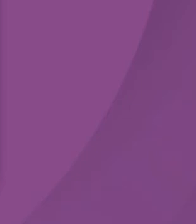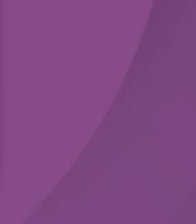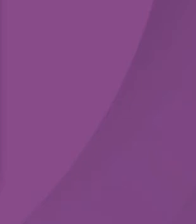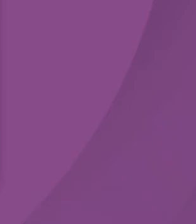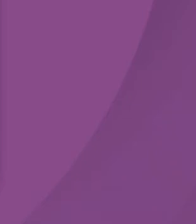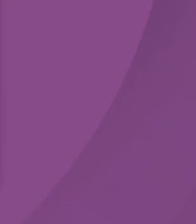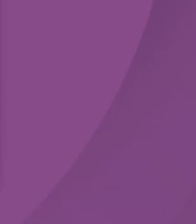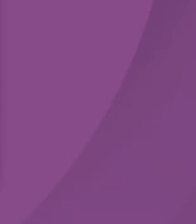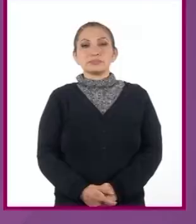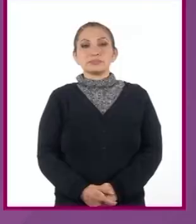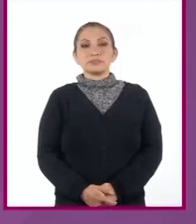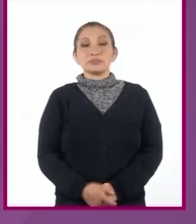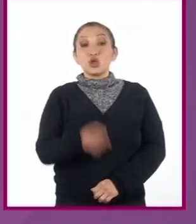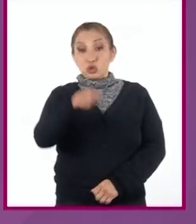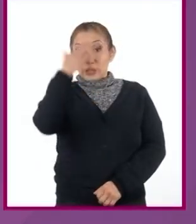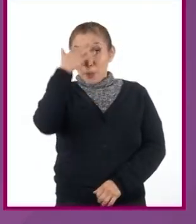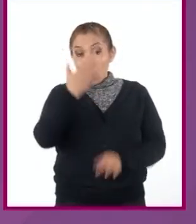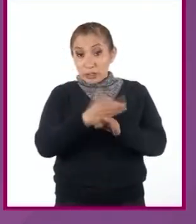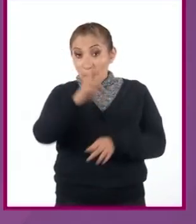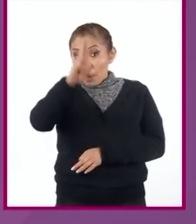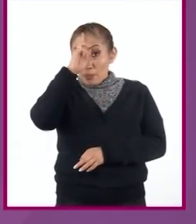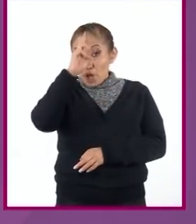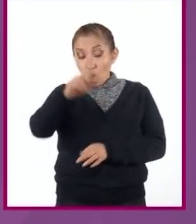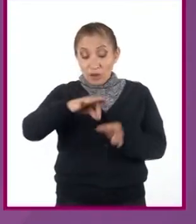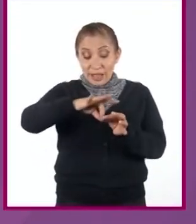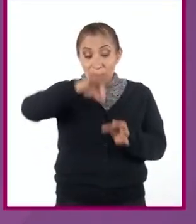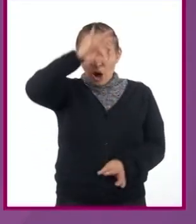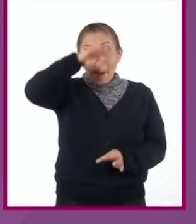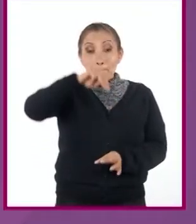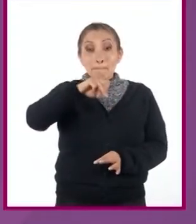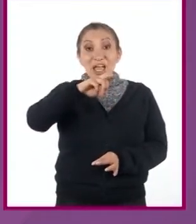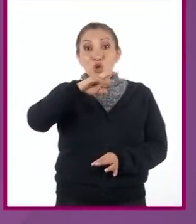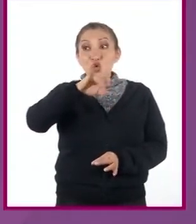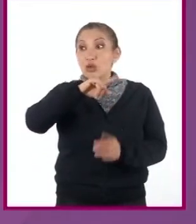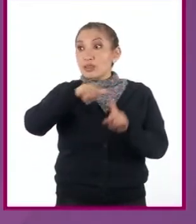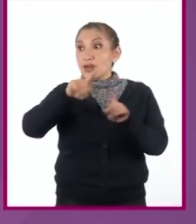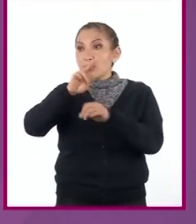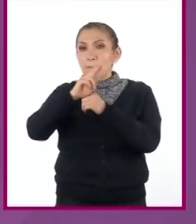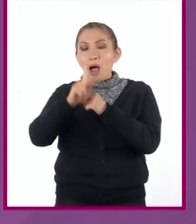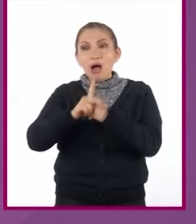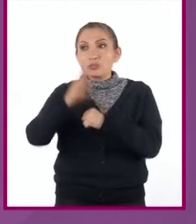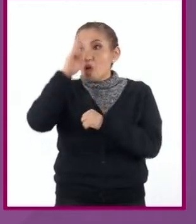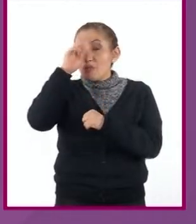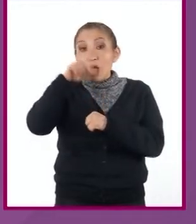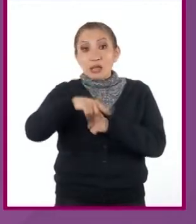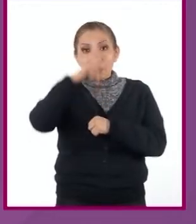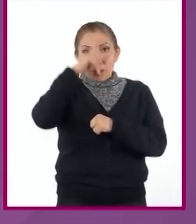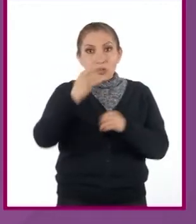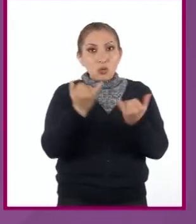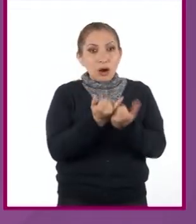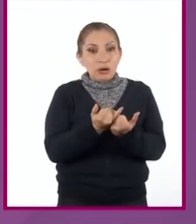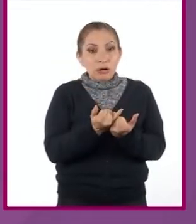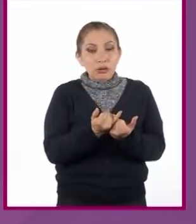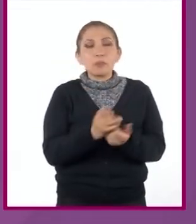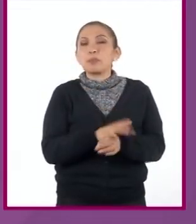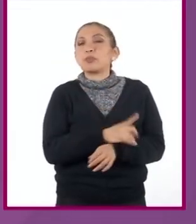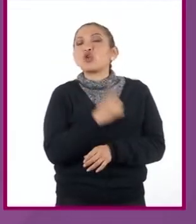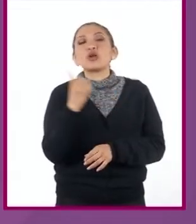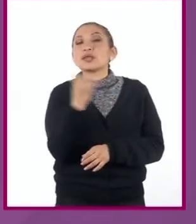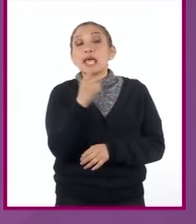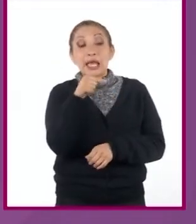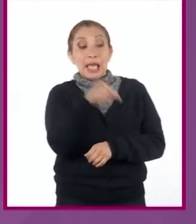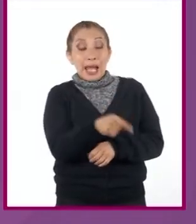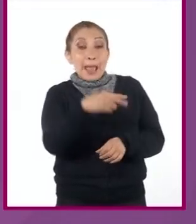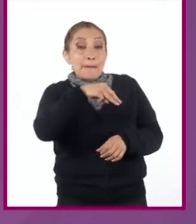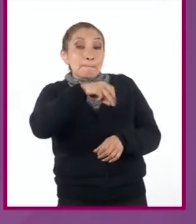¿Sabías que actualmente se está prohibiendo el uso del termómetro de mercurio en muchos países, incluso en México? La razón es